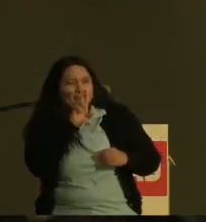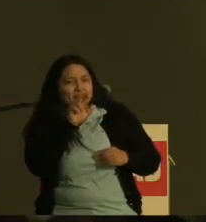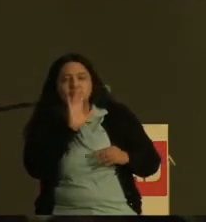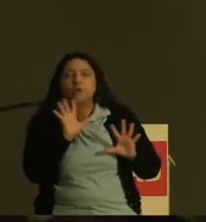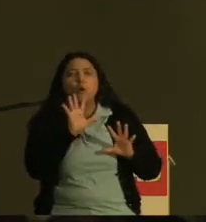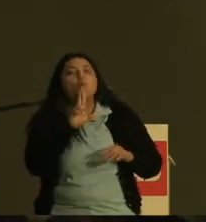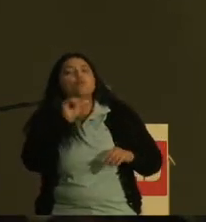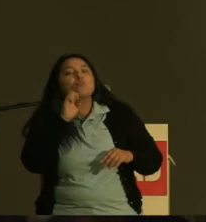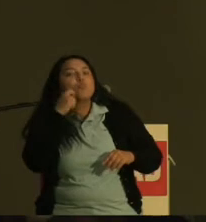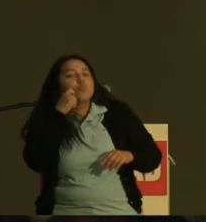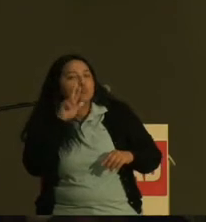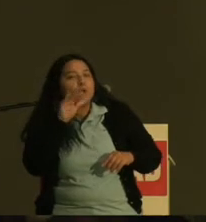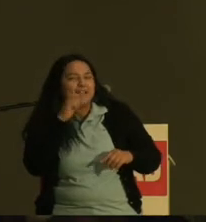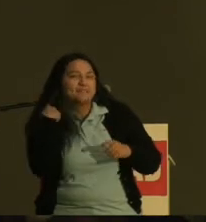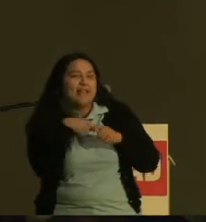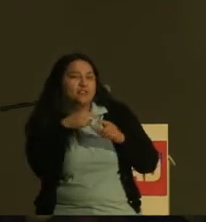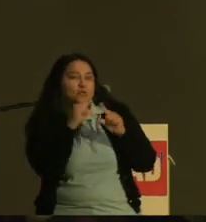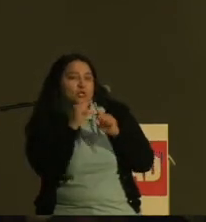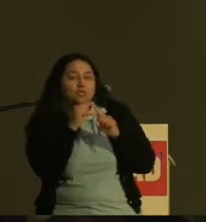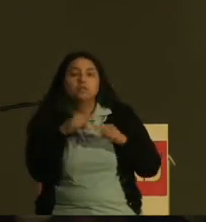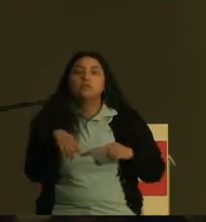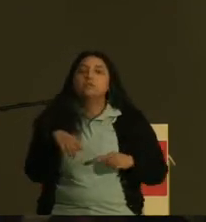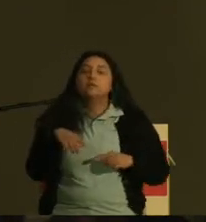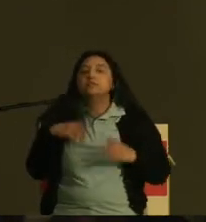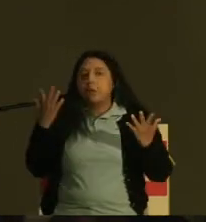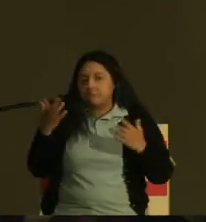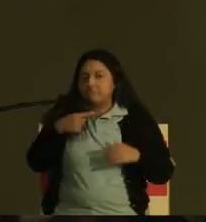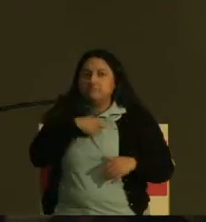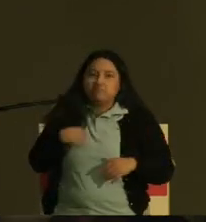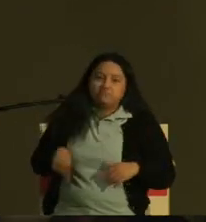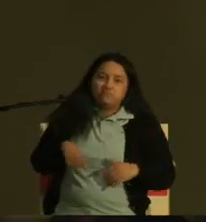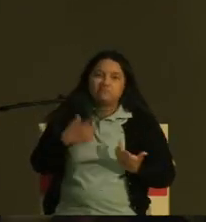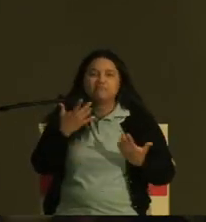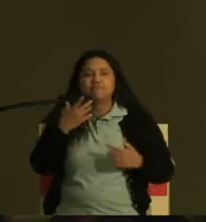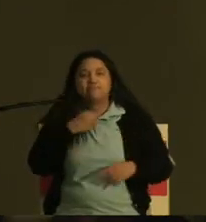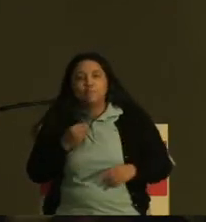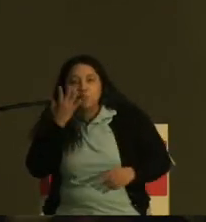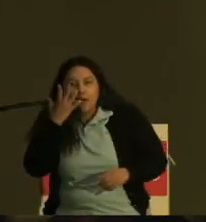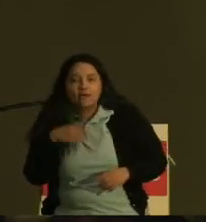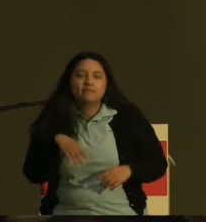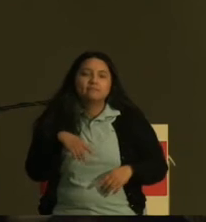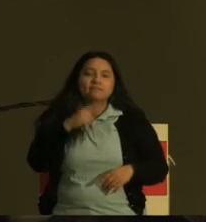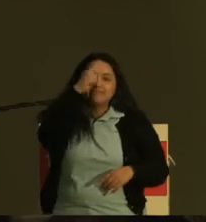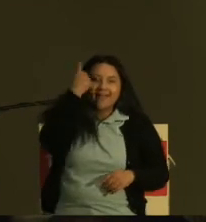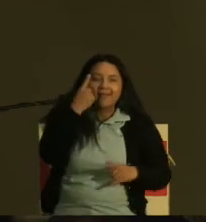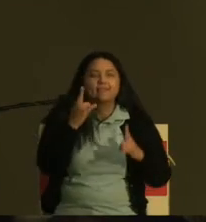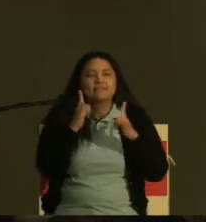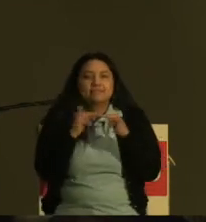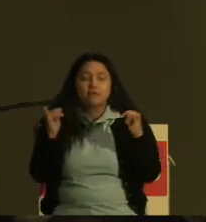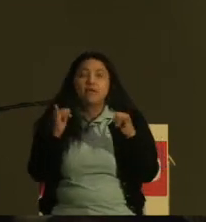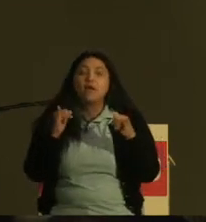Y entonces era, el chino, yo soy blanco, yo soy negro, yo soy, ¿no? Pero tenemos dos